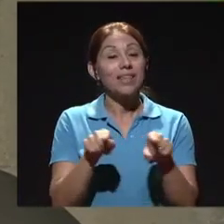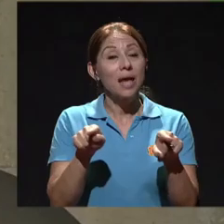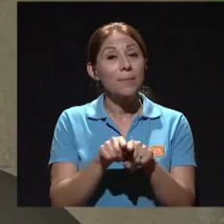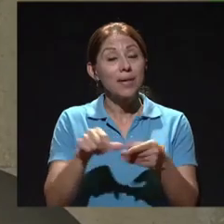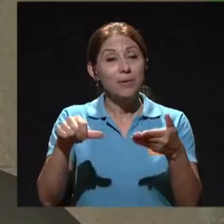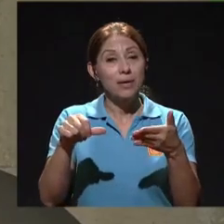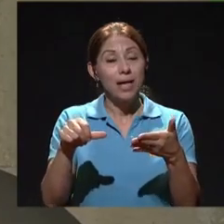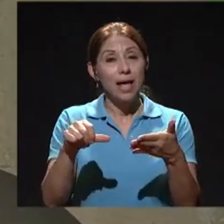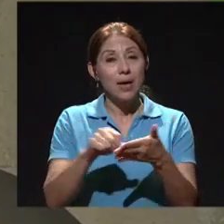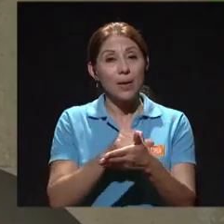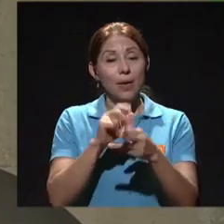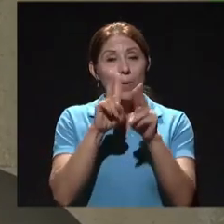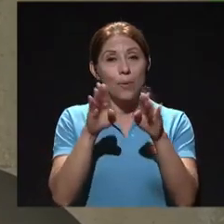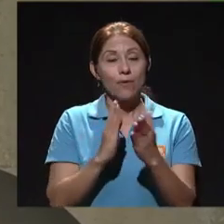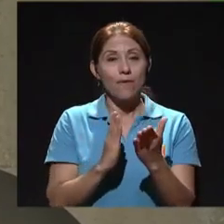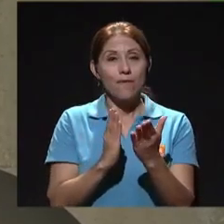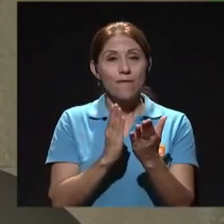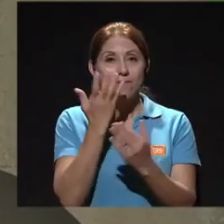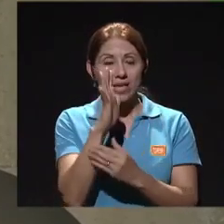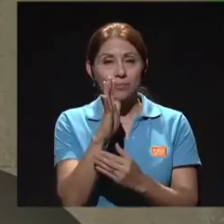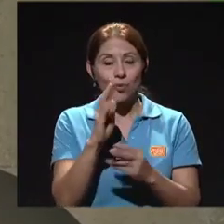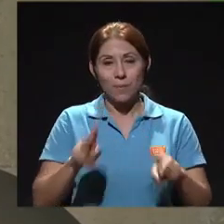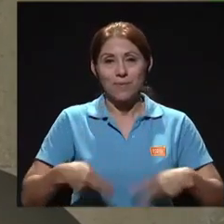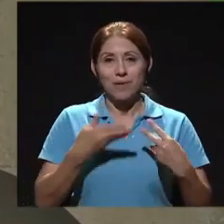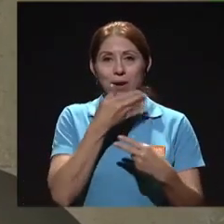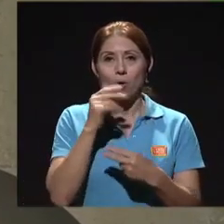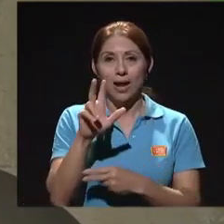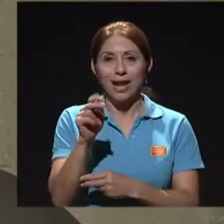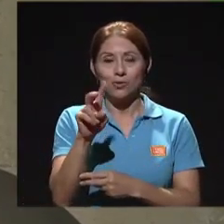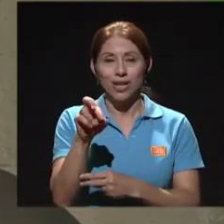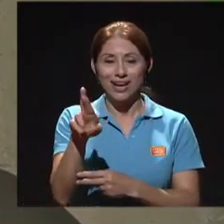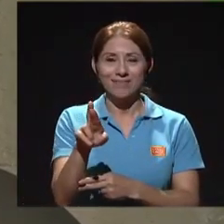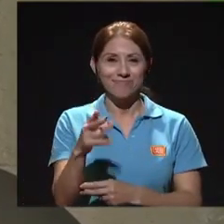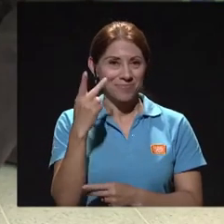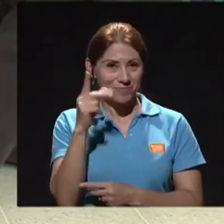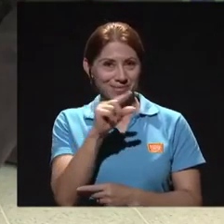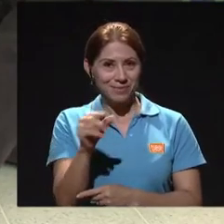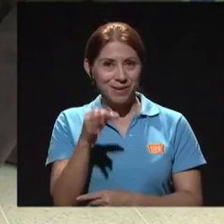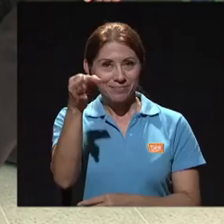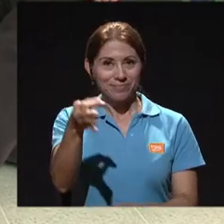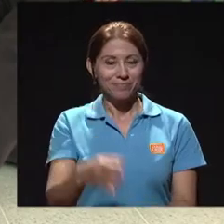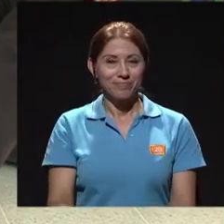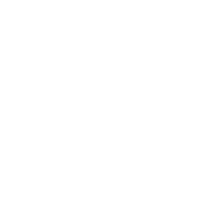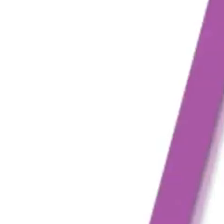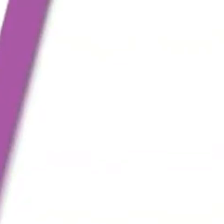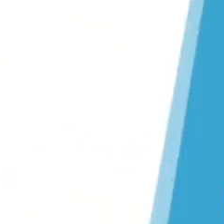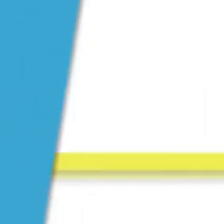Y también nuestra página en Facebook, Vivir Mejor, Canal UCR. Hasta la próxima semana. próxima.